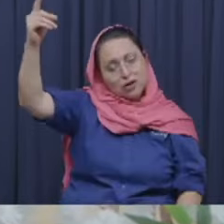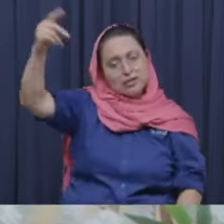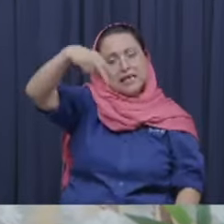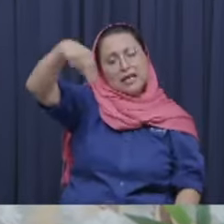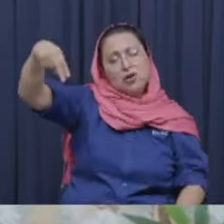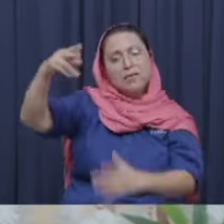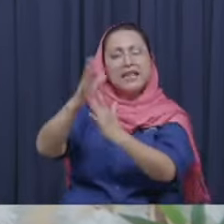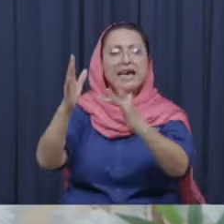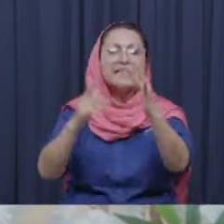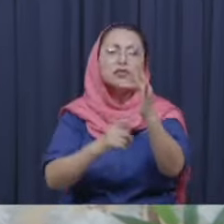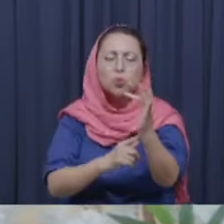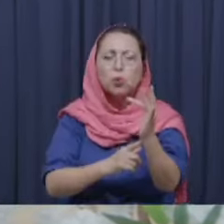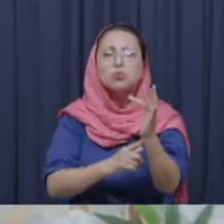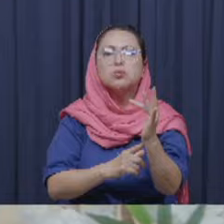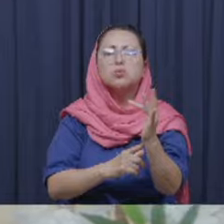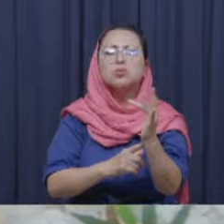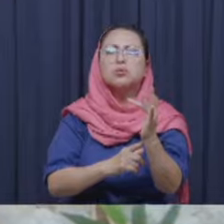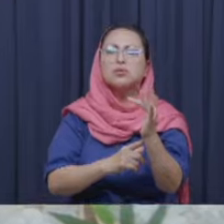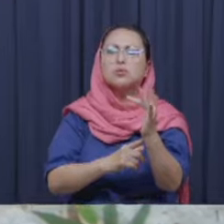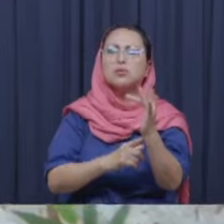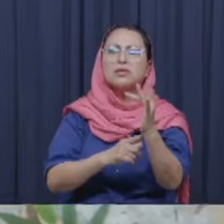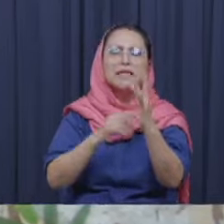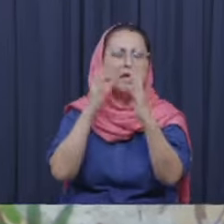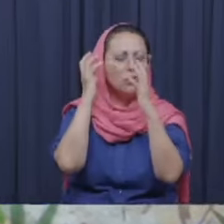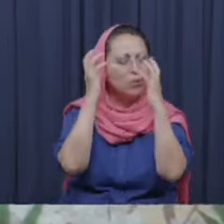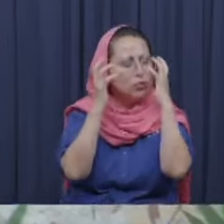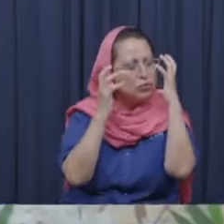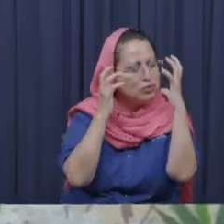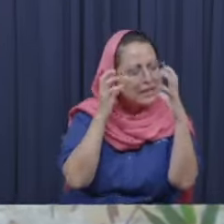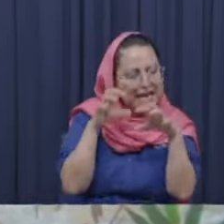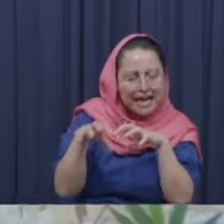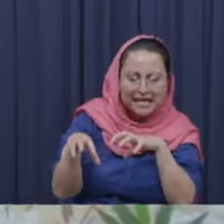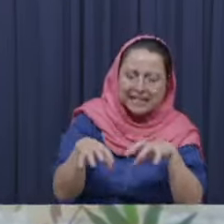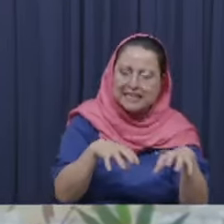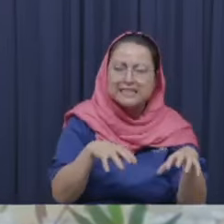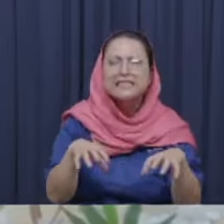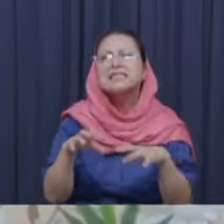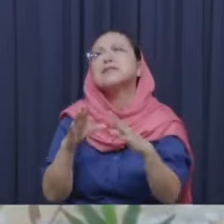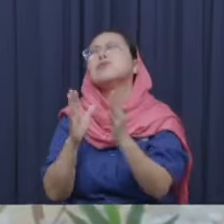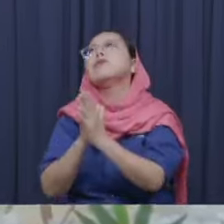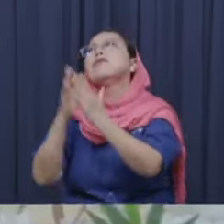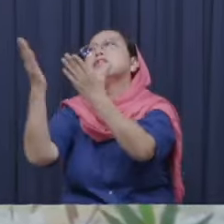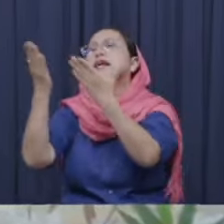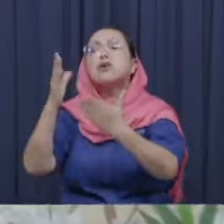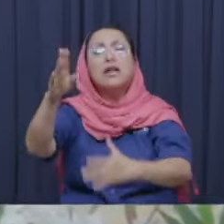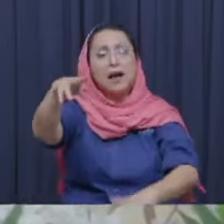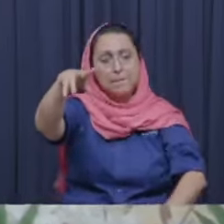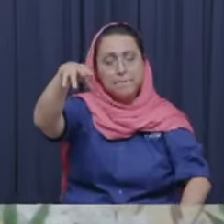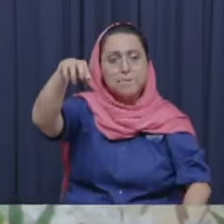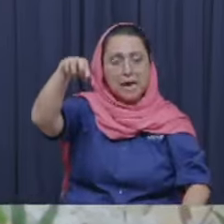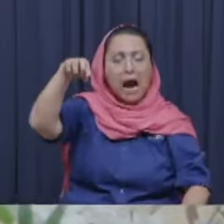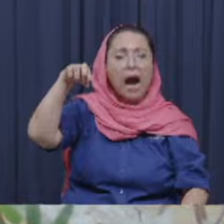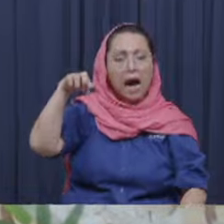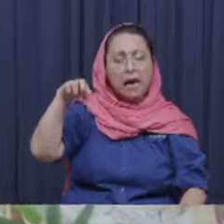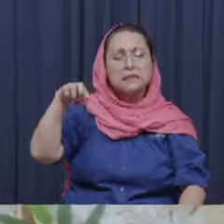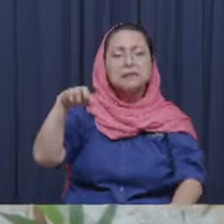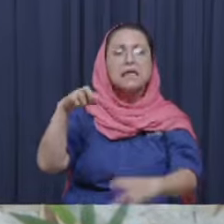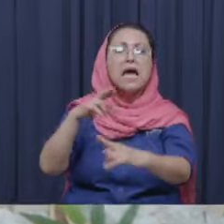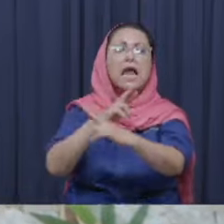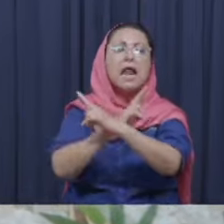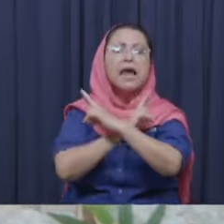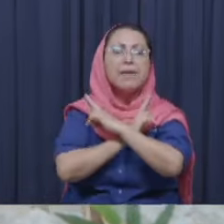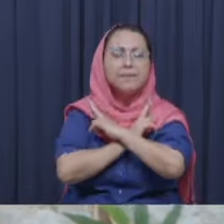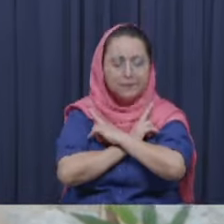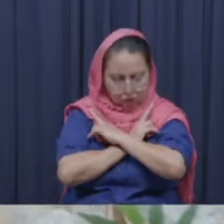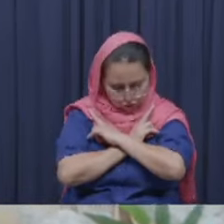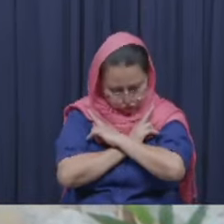Cristo Jesús, Padre, en medio de la tormenta, y trae la paz, trae el reposo,